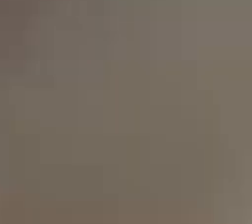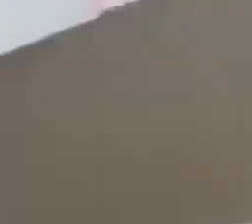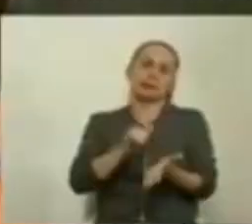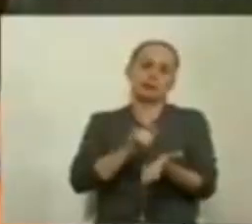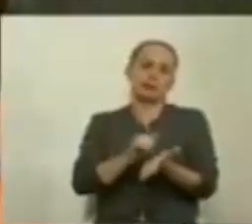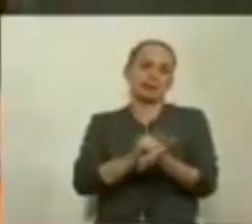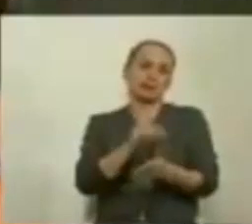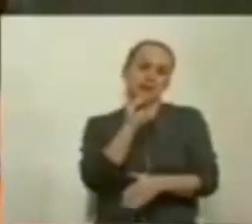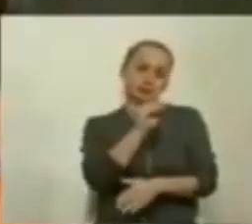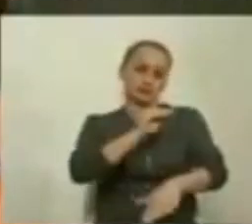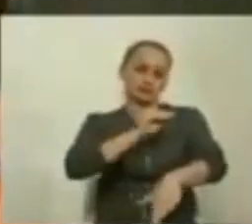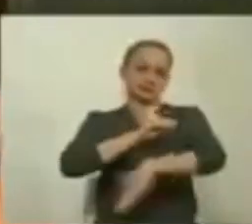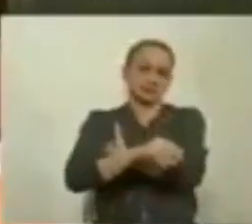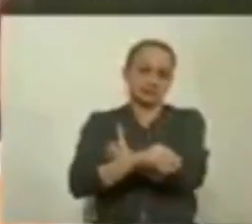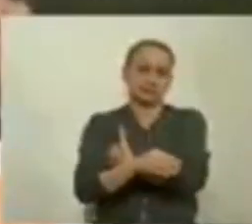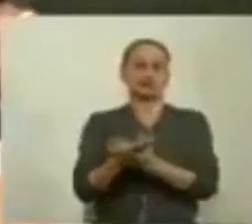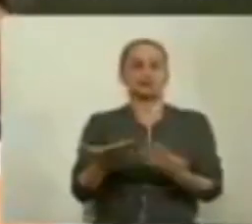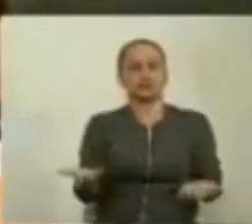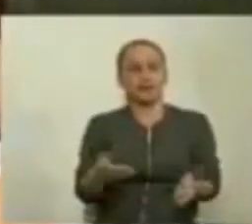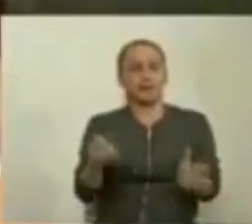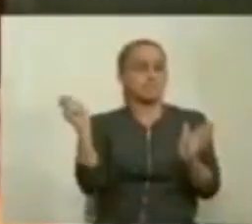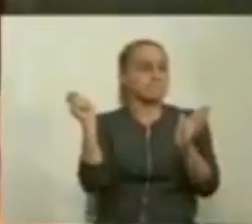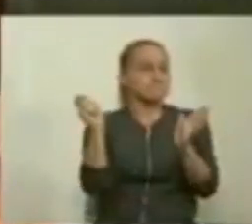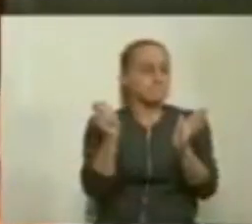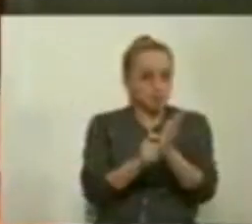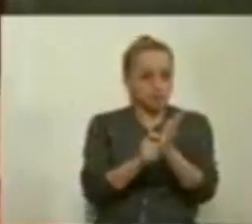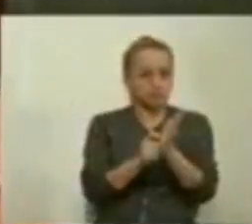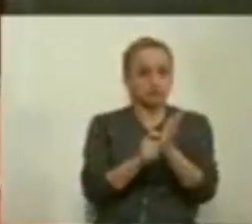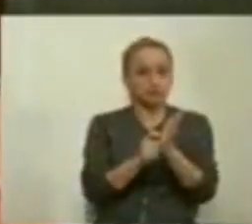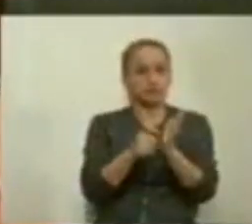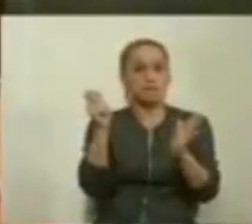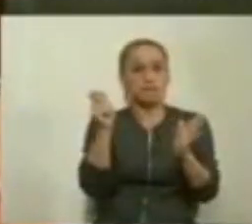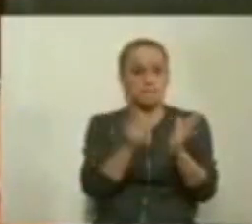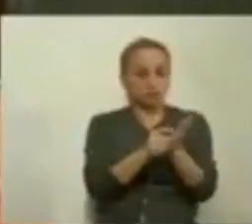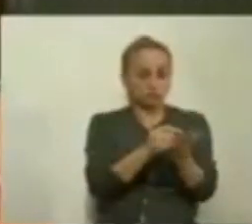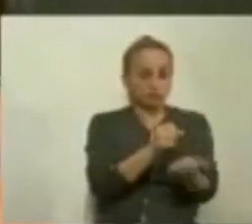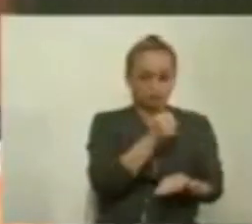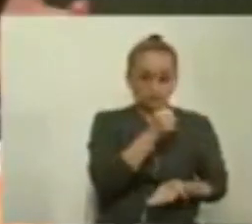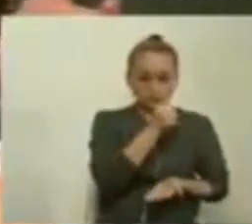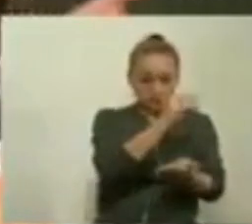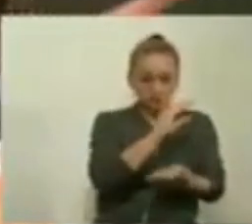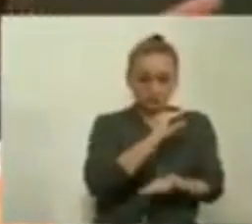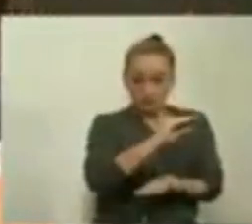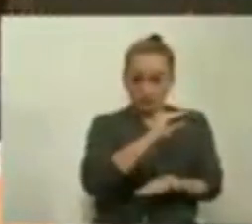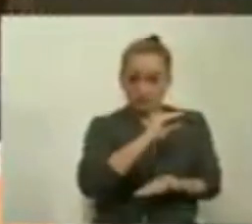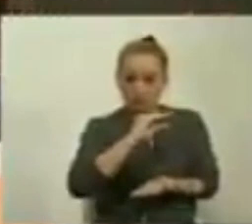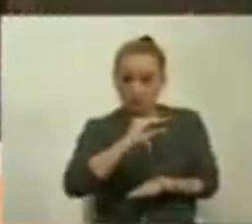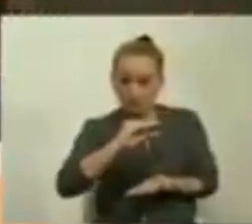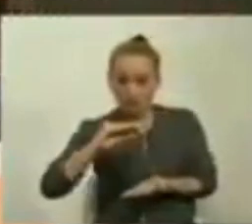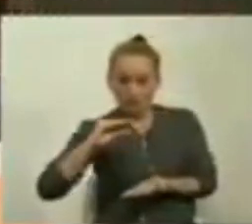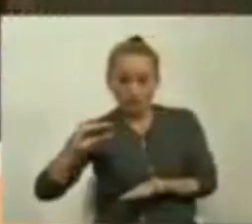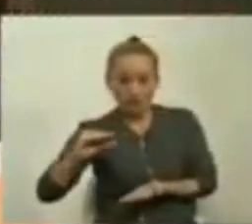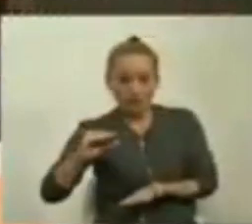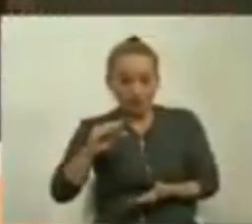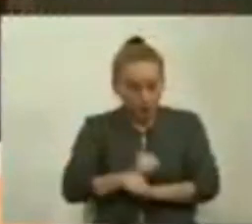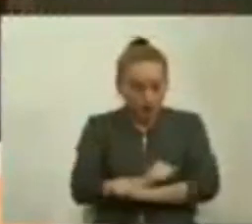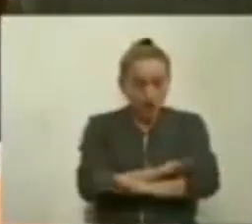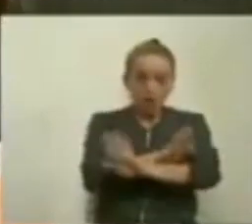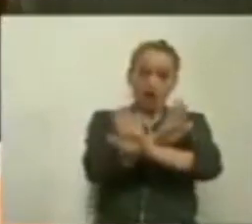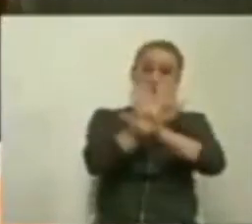pesos. Como punto de partida para la distribución de los recursos, por supuesto que tiene que